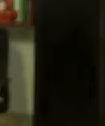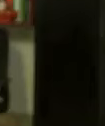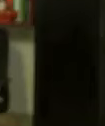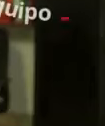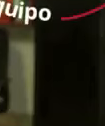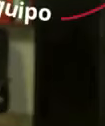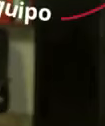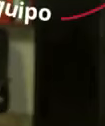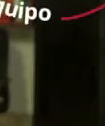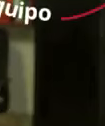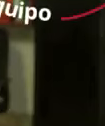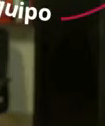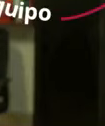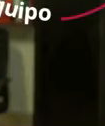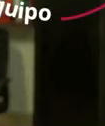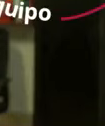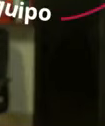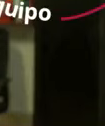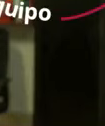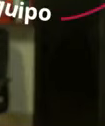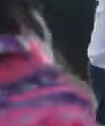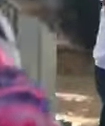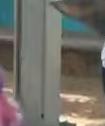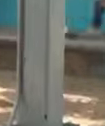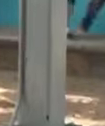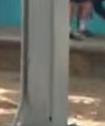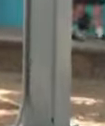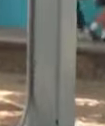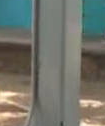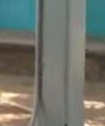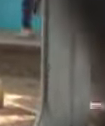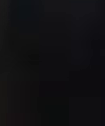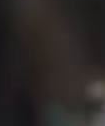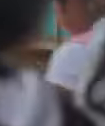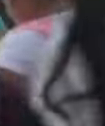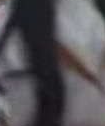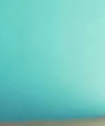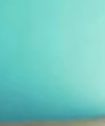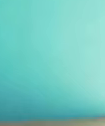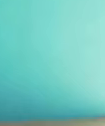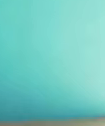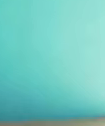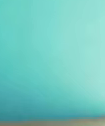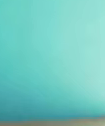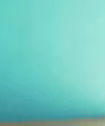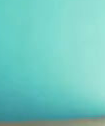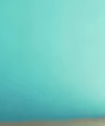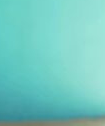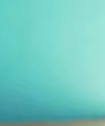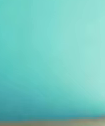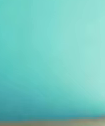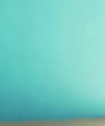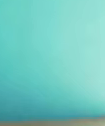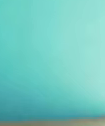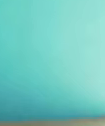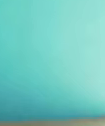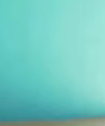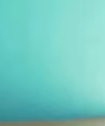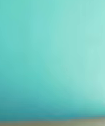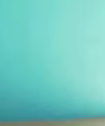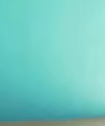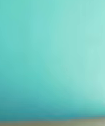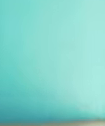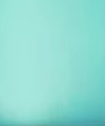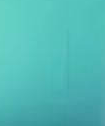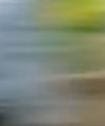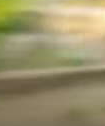Si las cosas están saliendo bien, es porque trabajamos en equipo. Es por ello que esta reglamentación es fundamental para ayudarles a incorporar